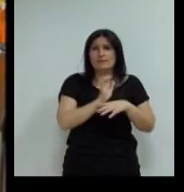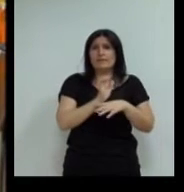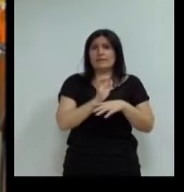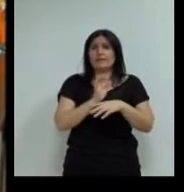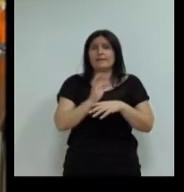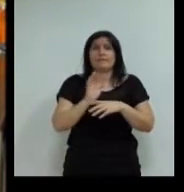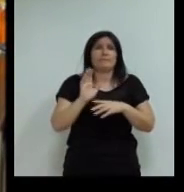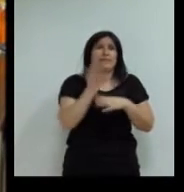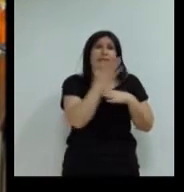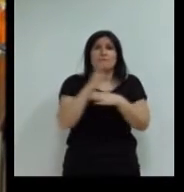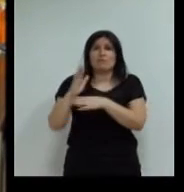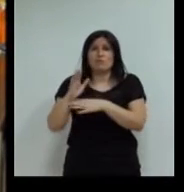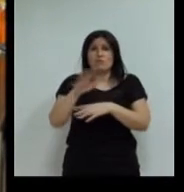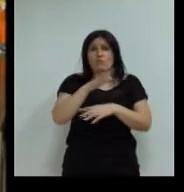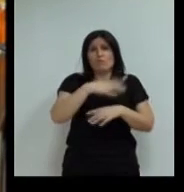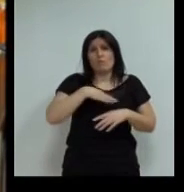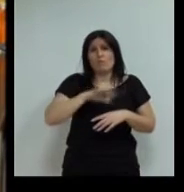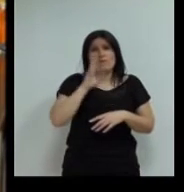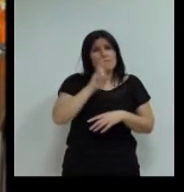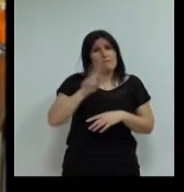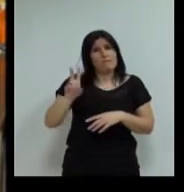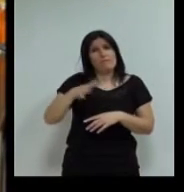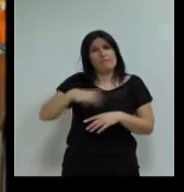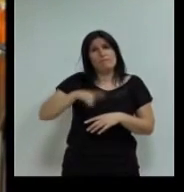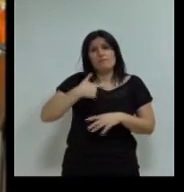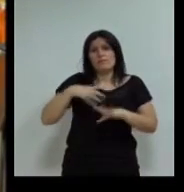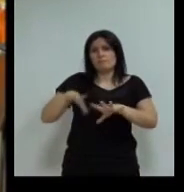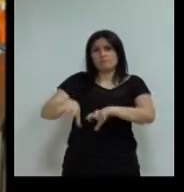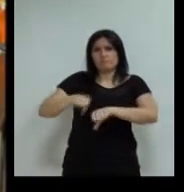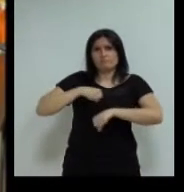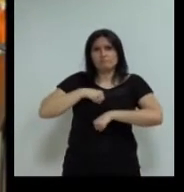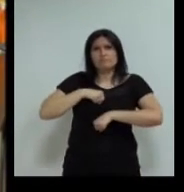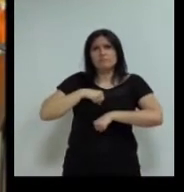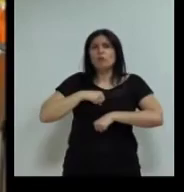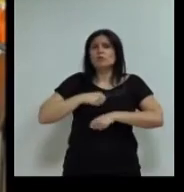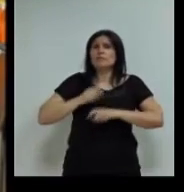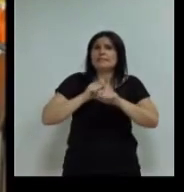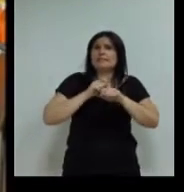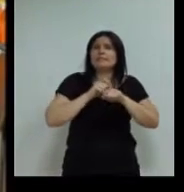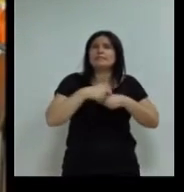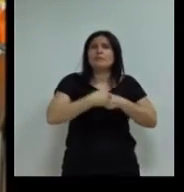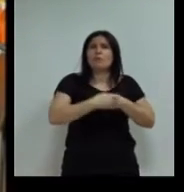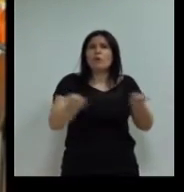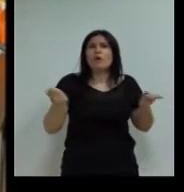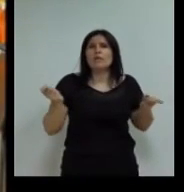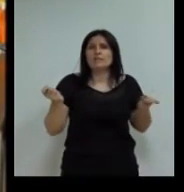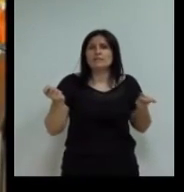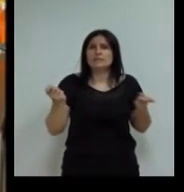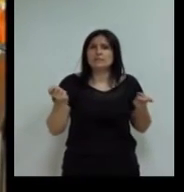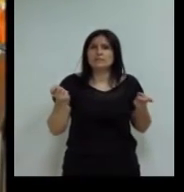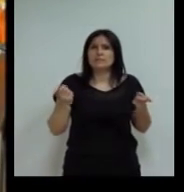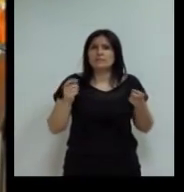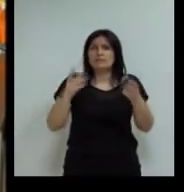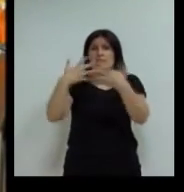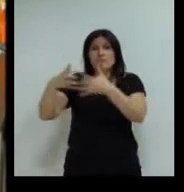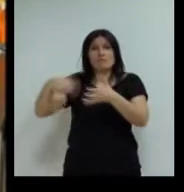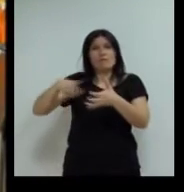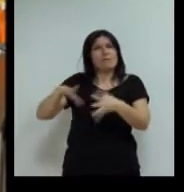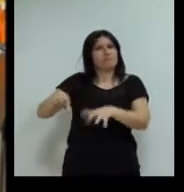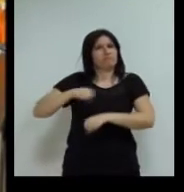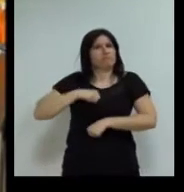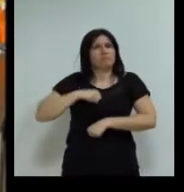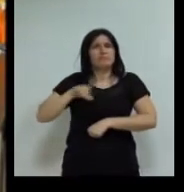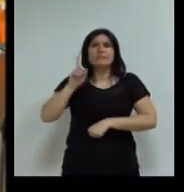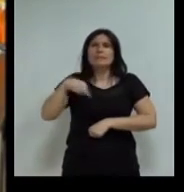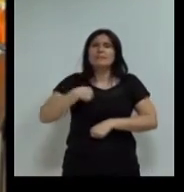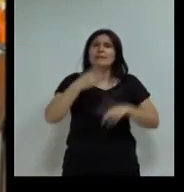exhibición las tienen copadas los distribuidores y exhibidores cinematográficos y las televisiones,